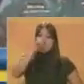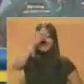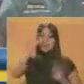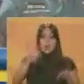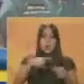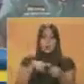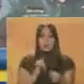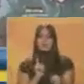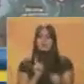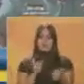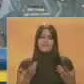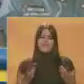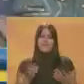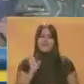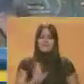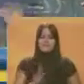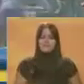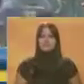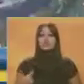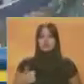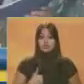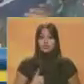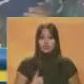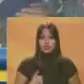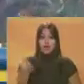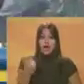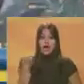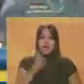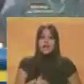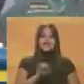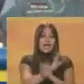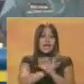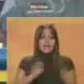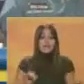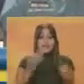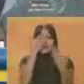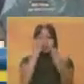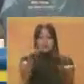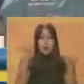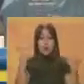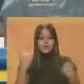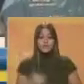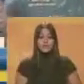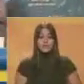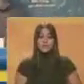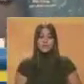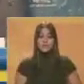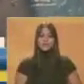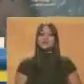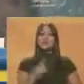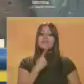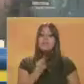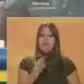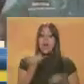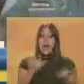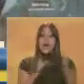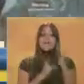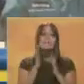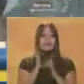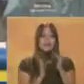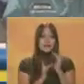por fuera. Y nosotros tenemos que dejar eso atrás. Y lo digo en estos días de